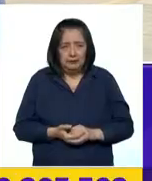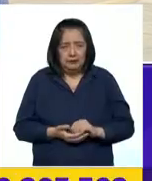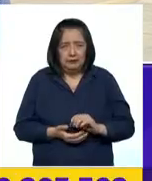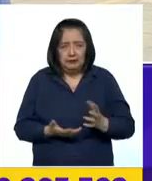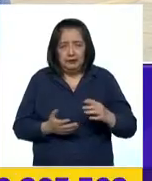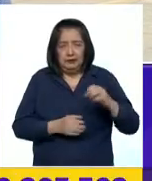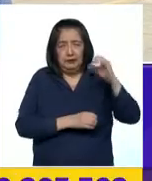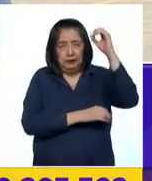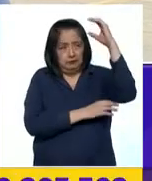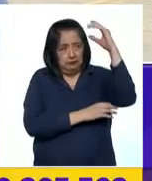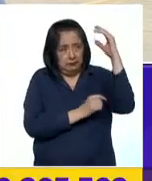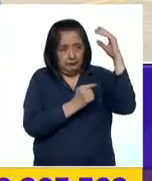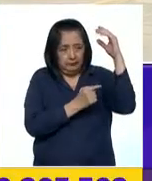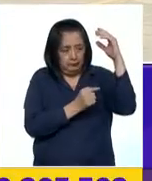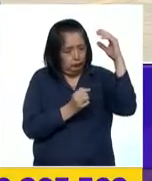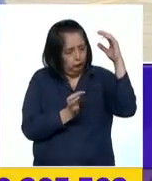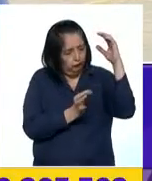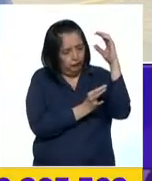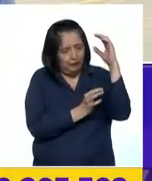semáforo.